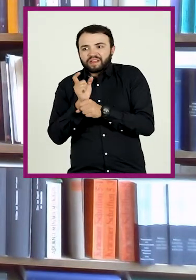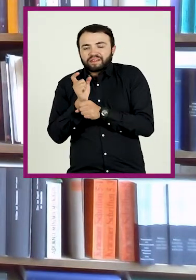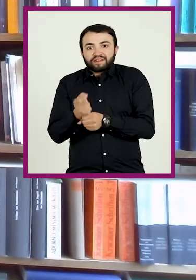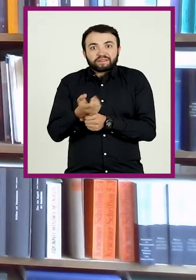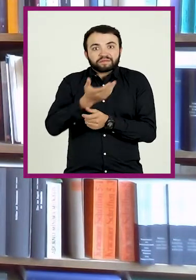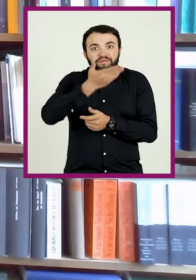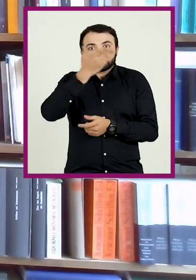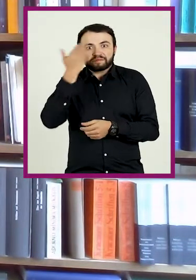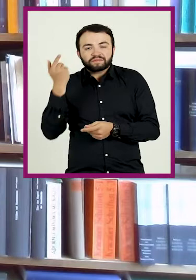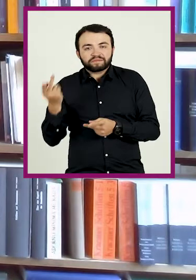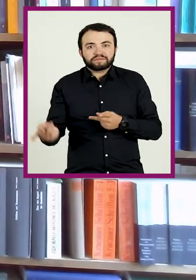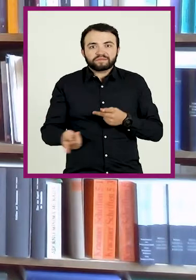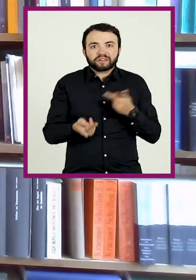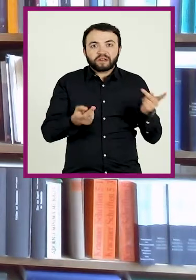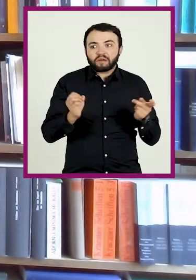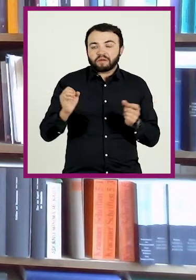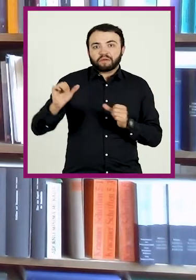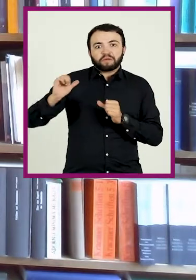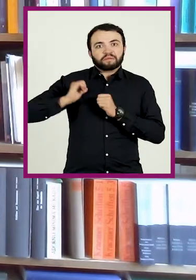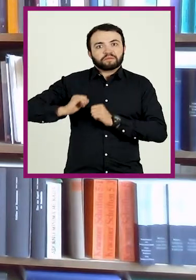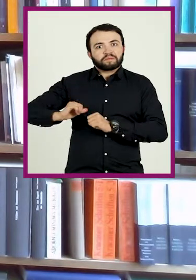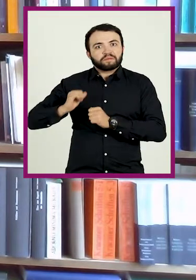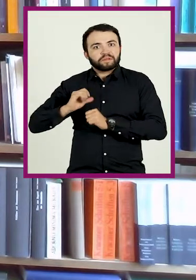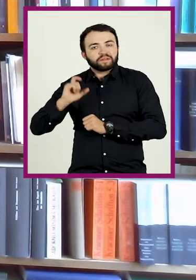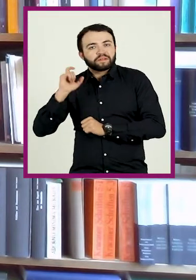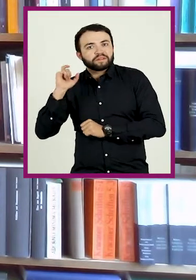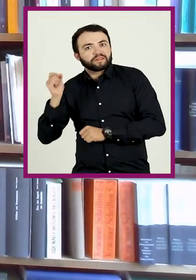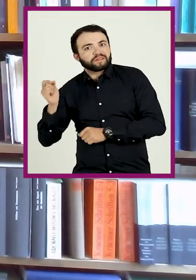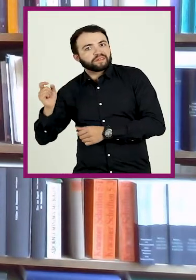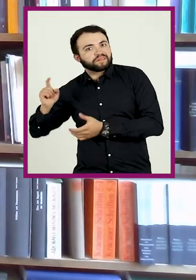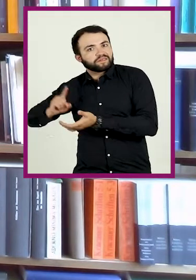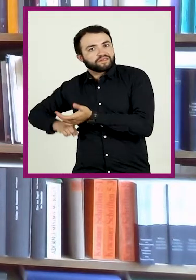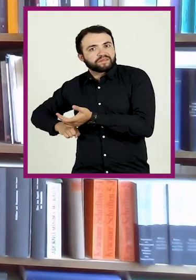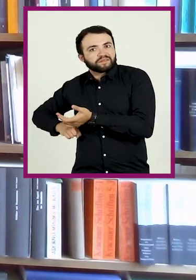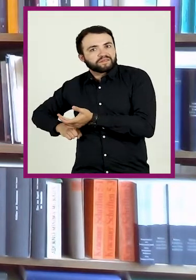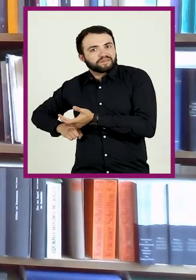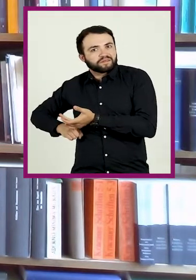sociedad, o a veces incluso, como en el caso de los antiguos mayas, a